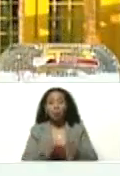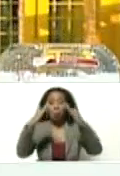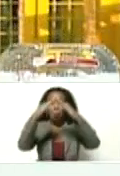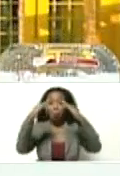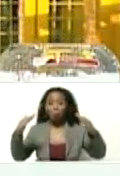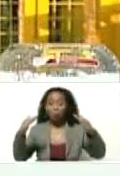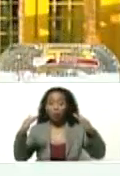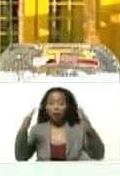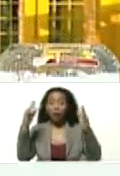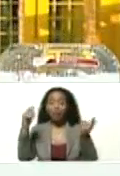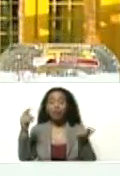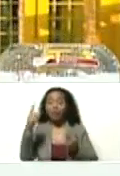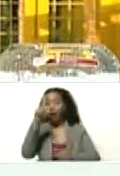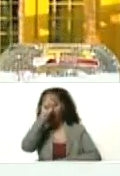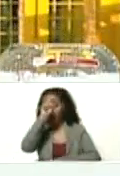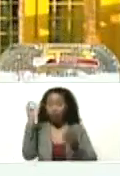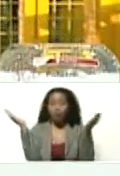Egipto.